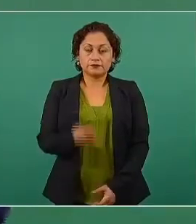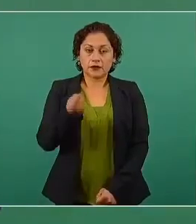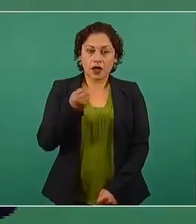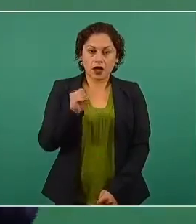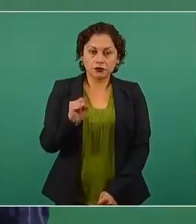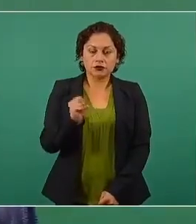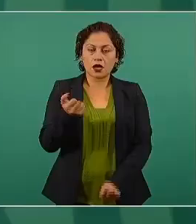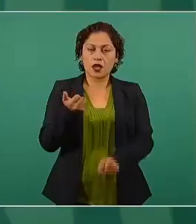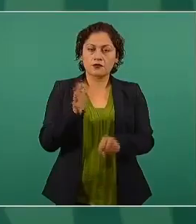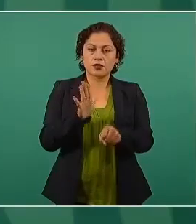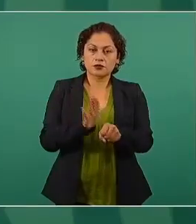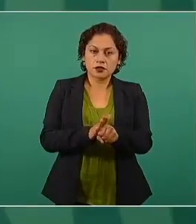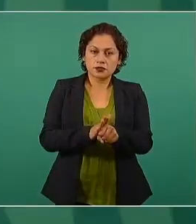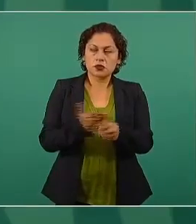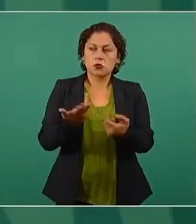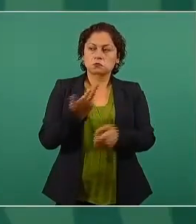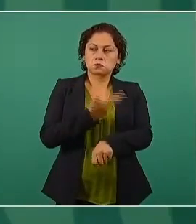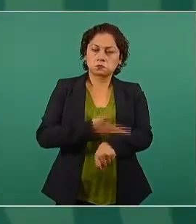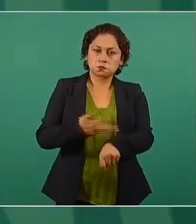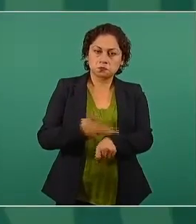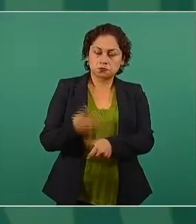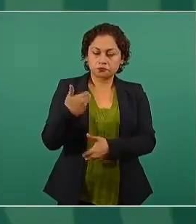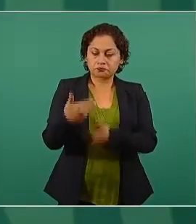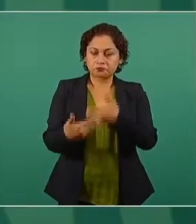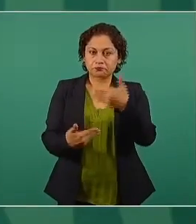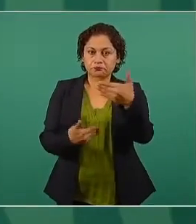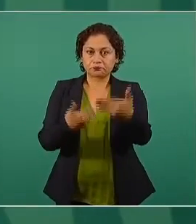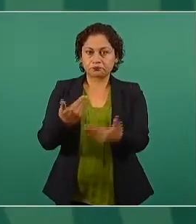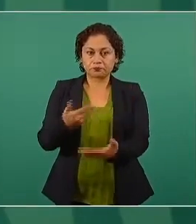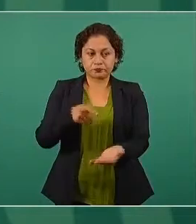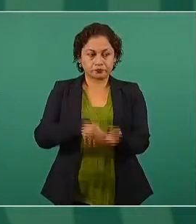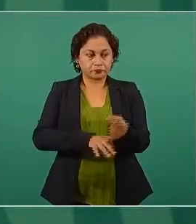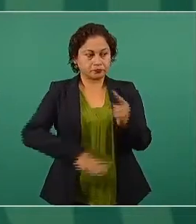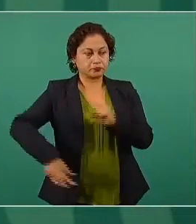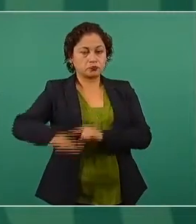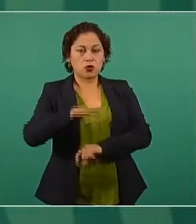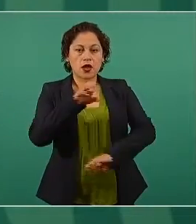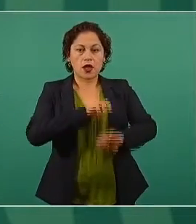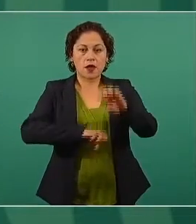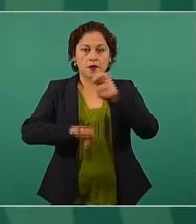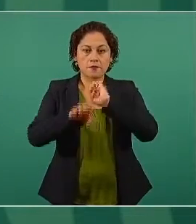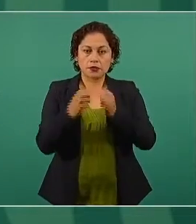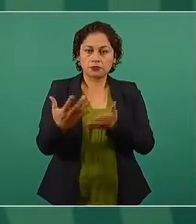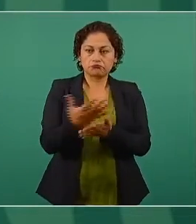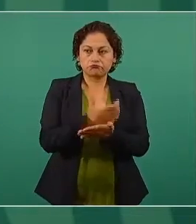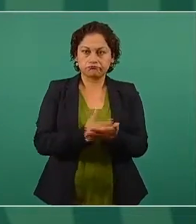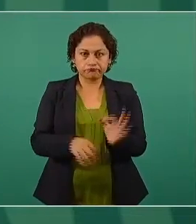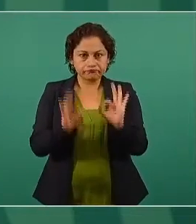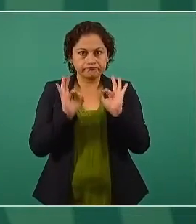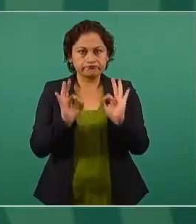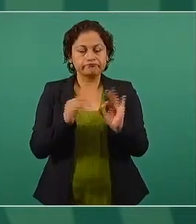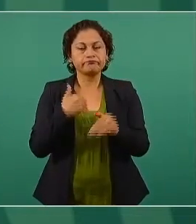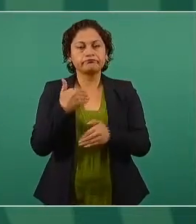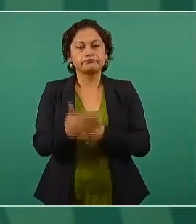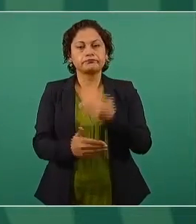y obtengan utilidades y los que invierten pues